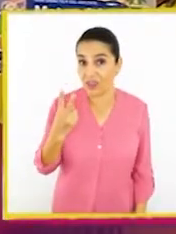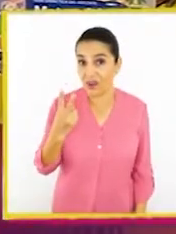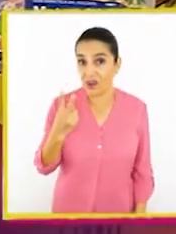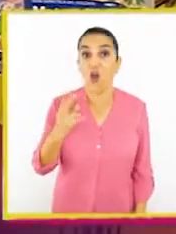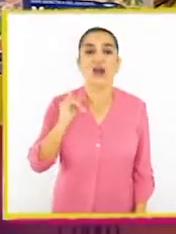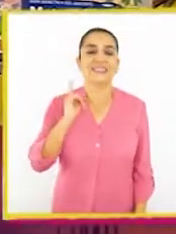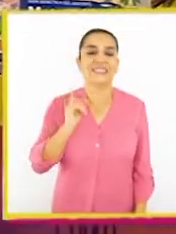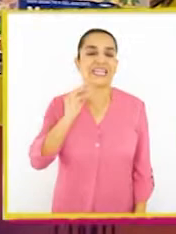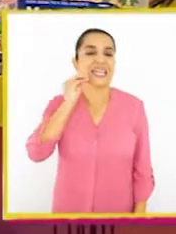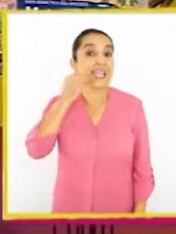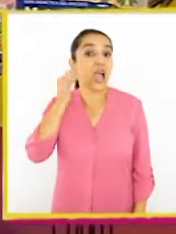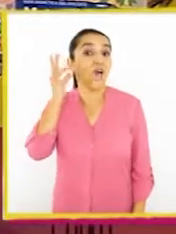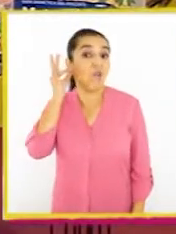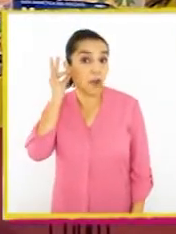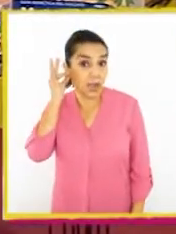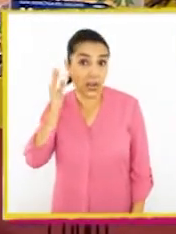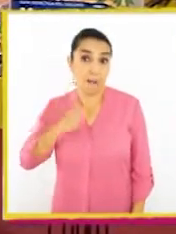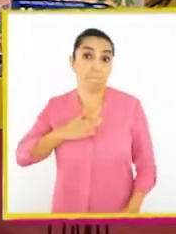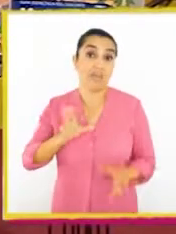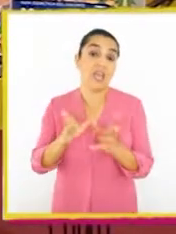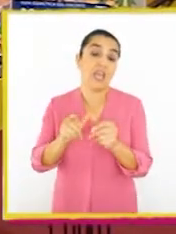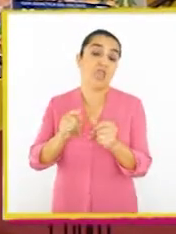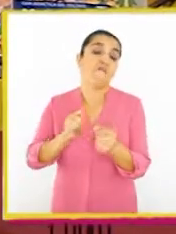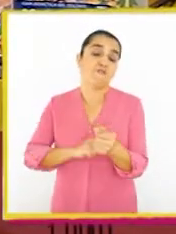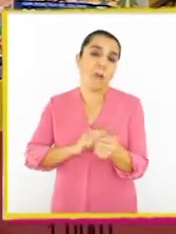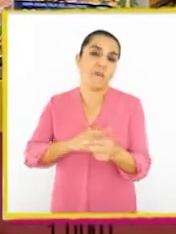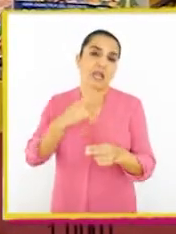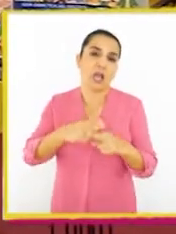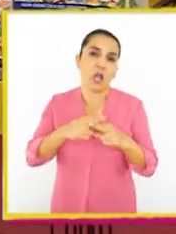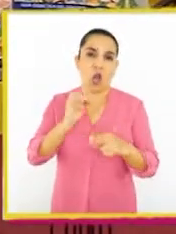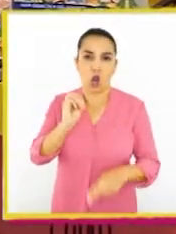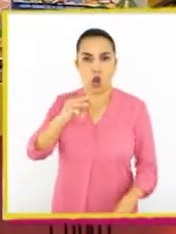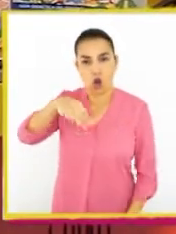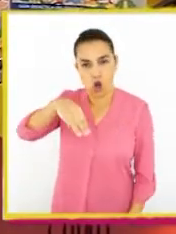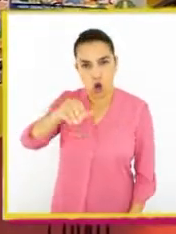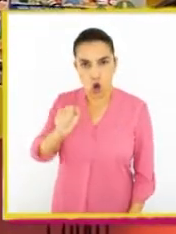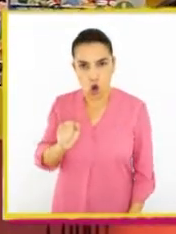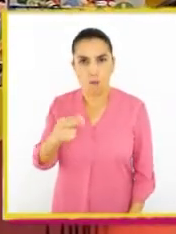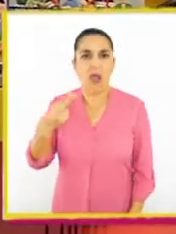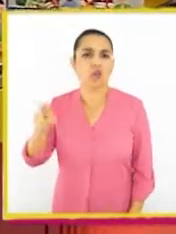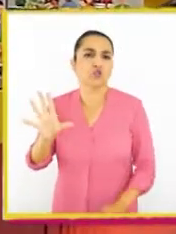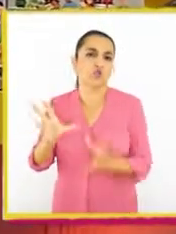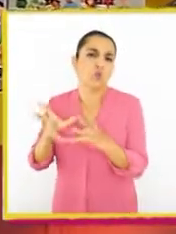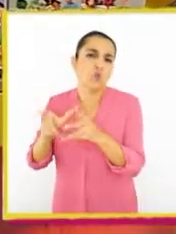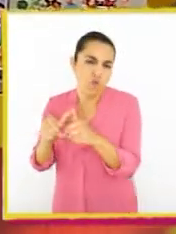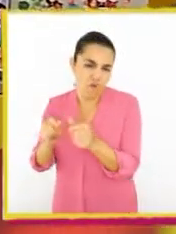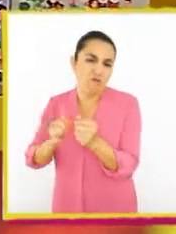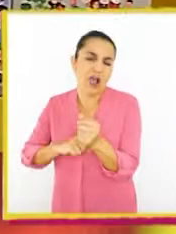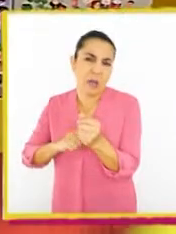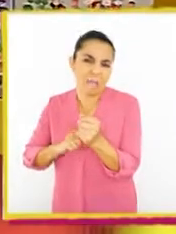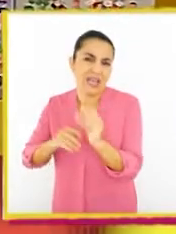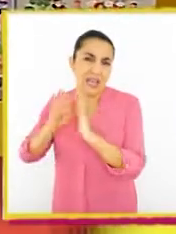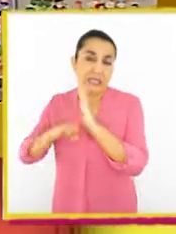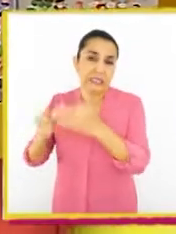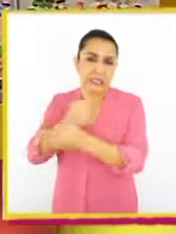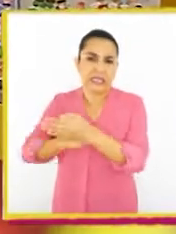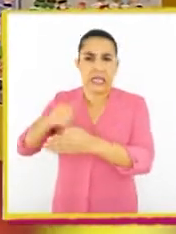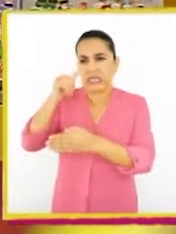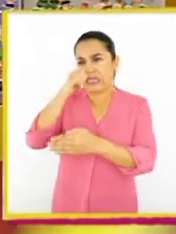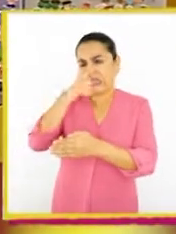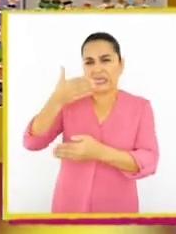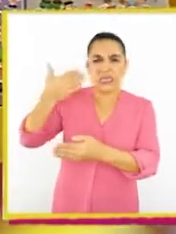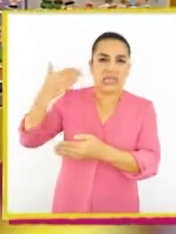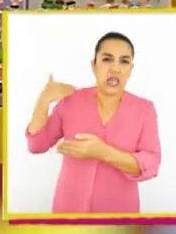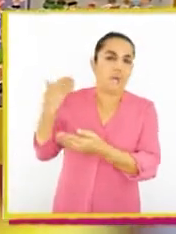¿Vieron? Sí. Mi abuela, a la que mi familia le decimos Oma, me dice que esta receta ha estado en su familia hace muchísimo,